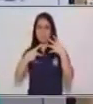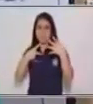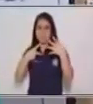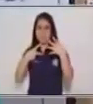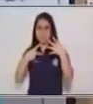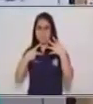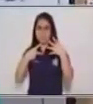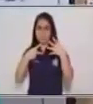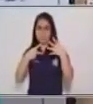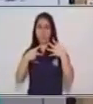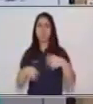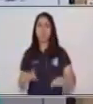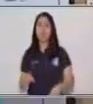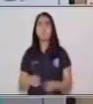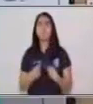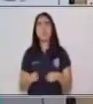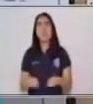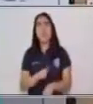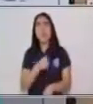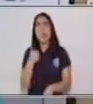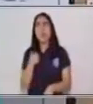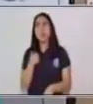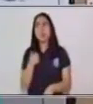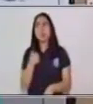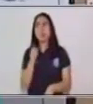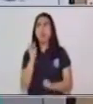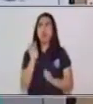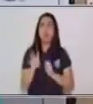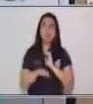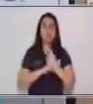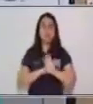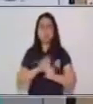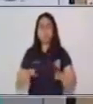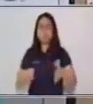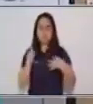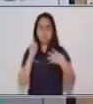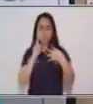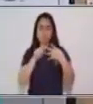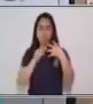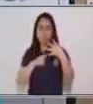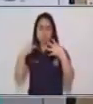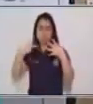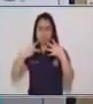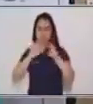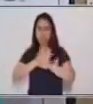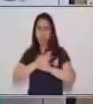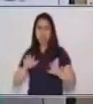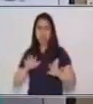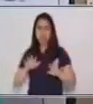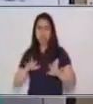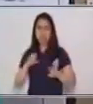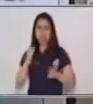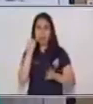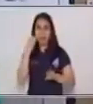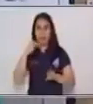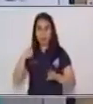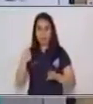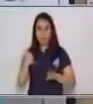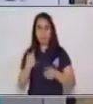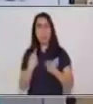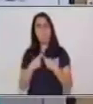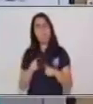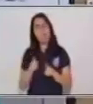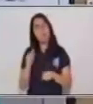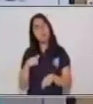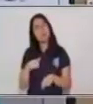y te preguntarás, ¿siempre tiene que rimar? ¿Siempre tiene que haber rima? Hay muchas maneras de escribir un poema, pero